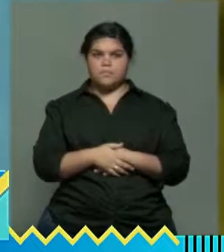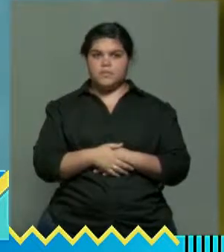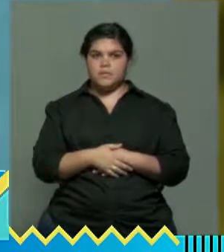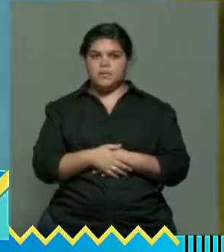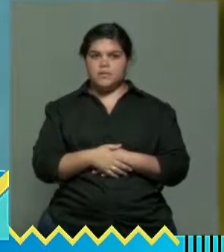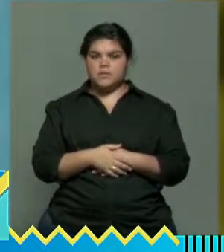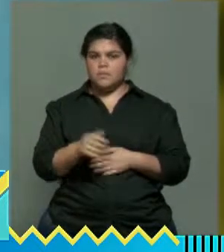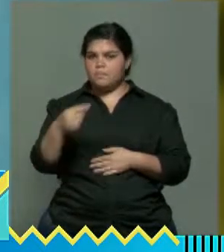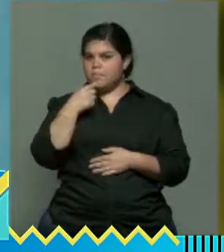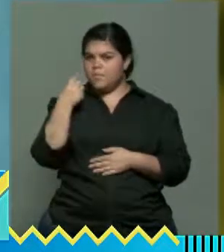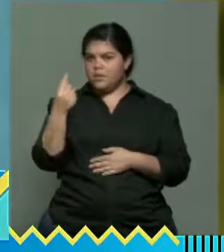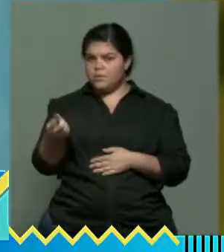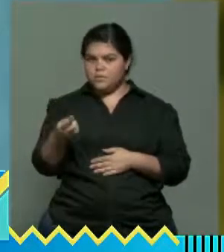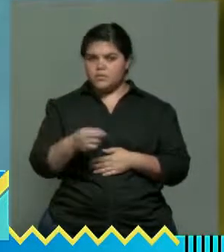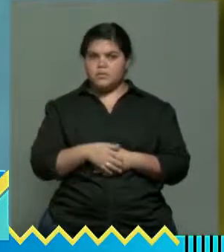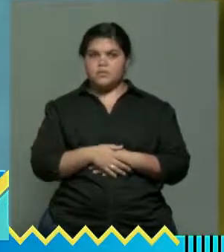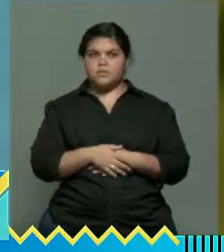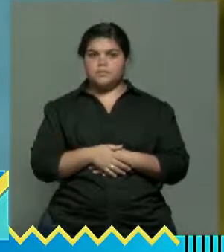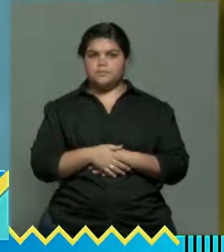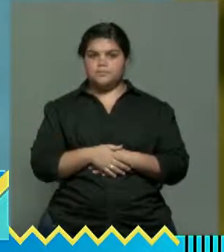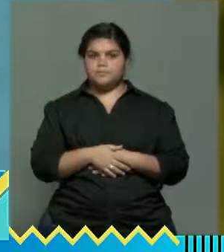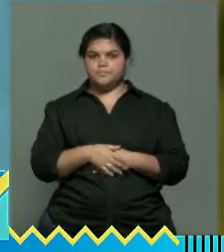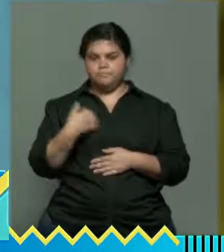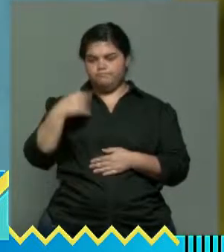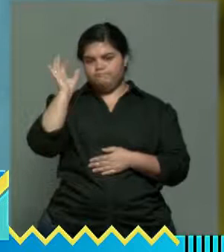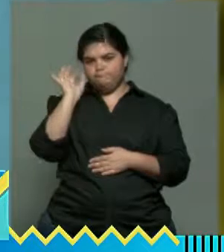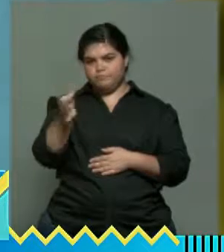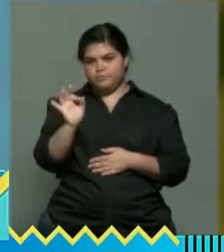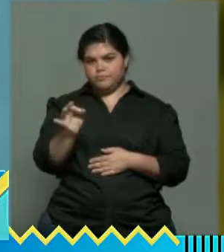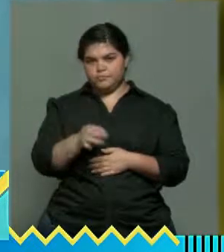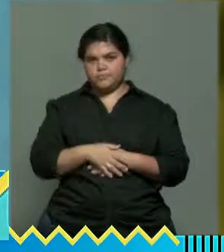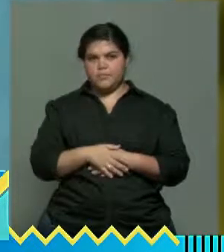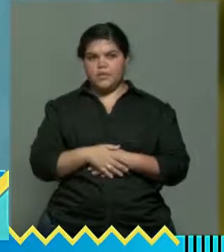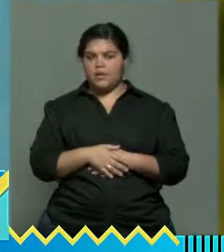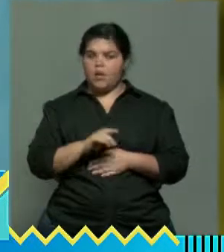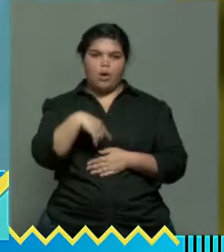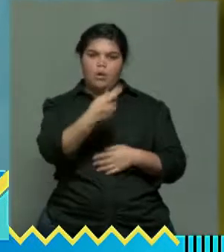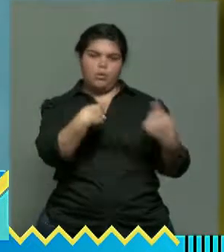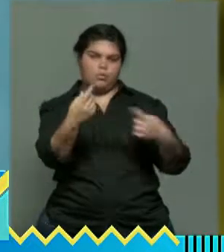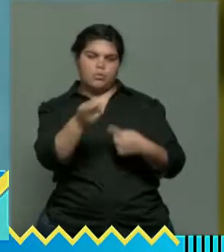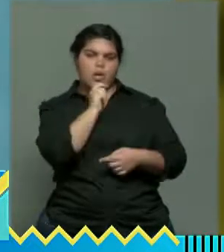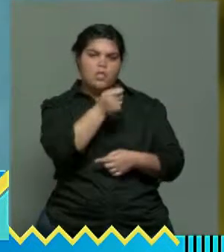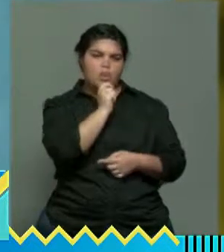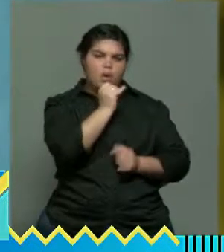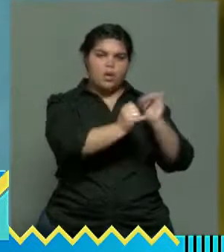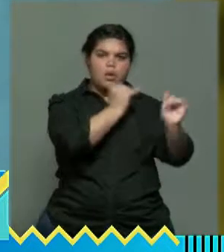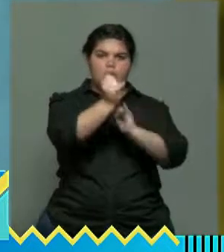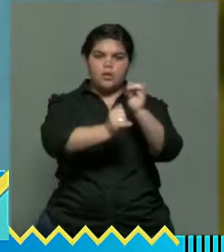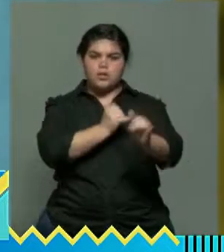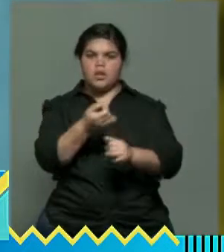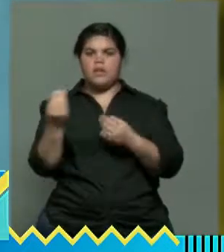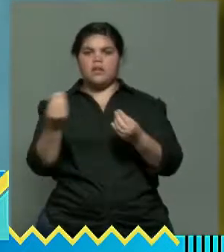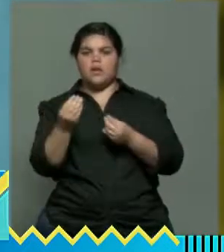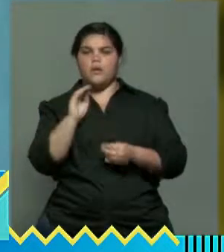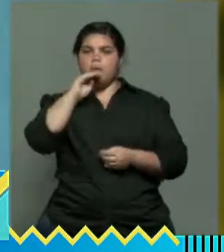Graciela, preguntarte básicamente, sabemos que has estado dando notas en otros medios también, acerca de si el vino